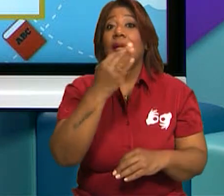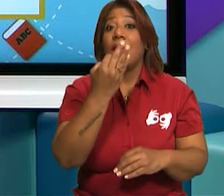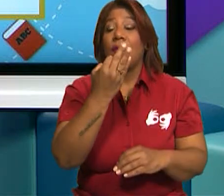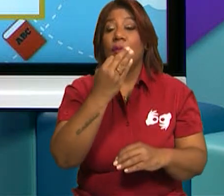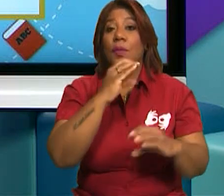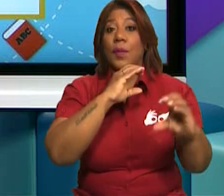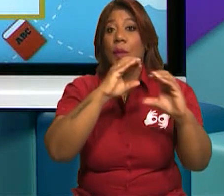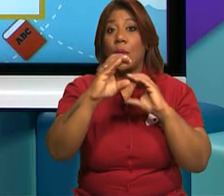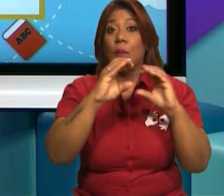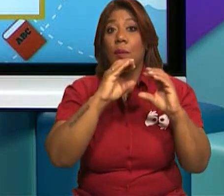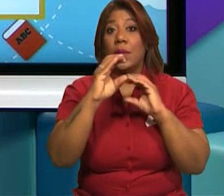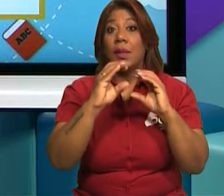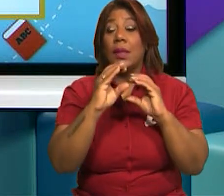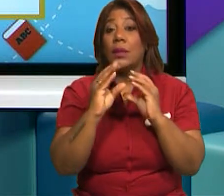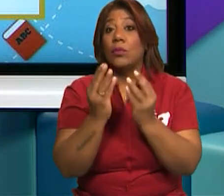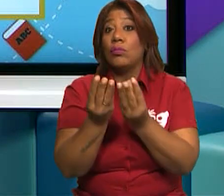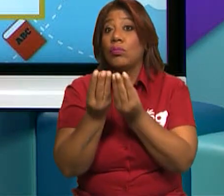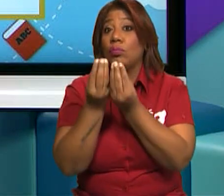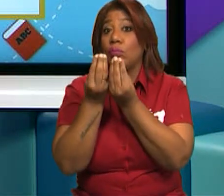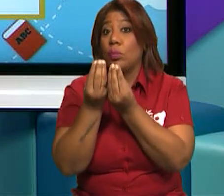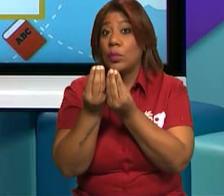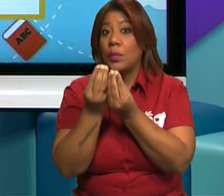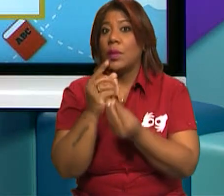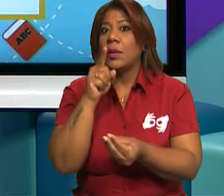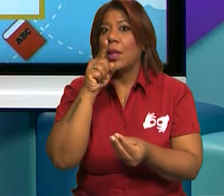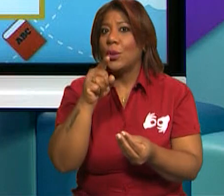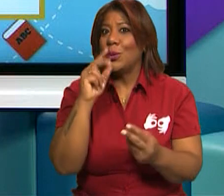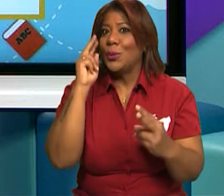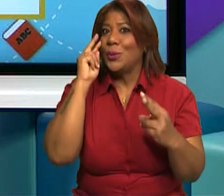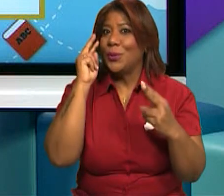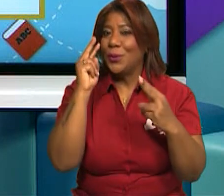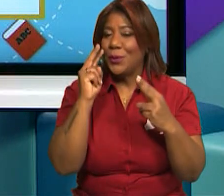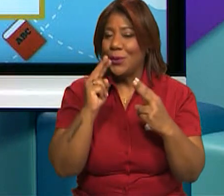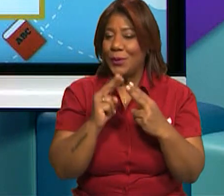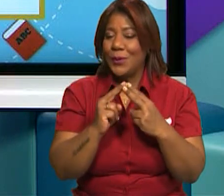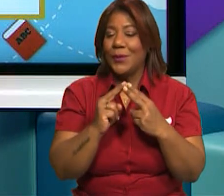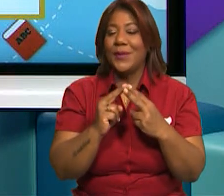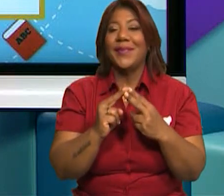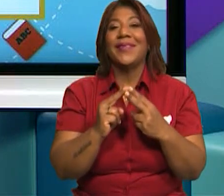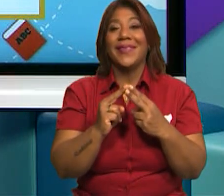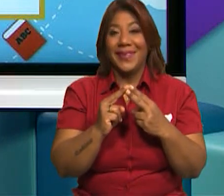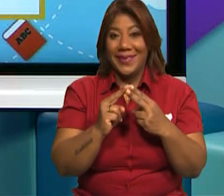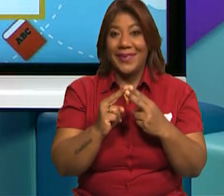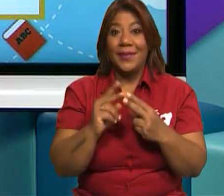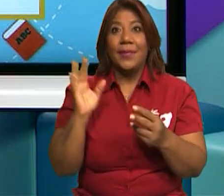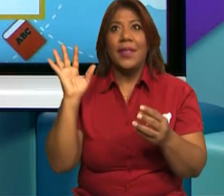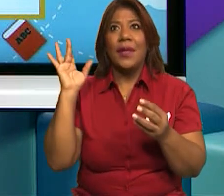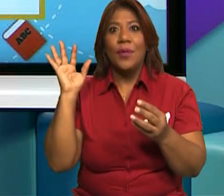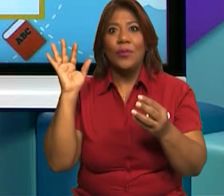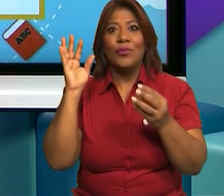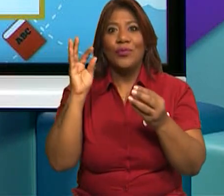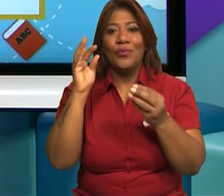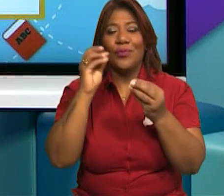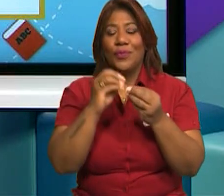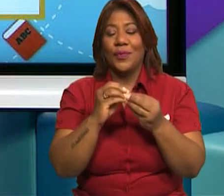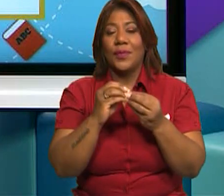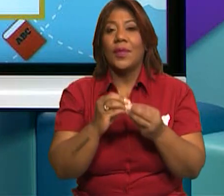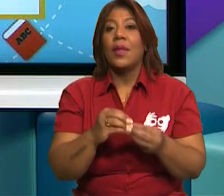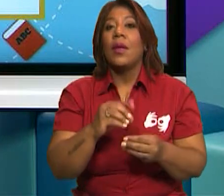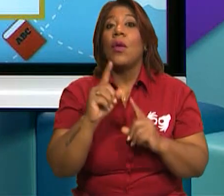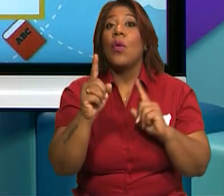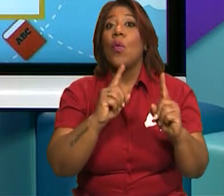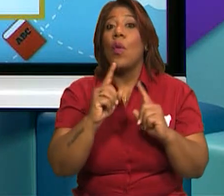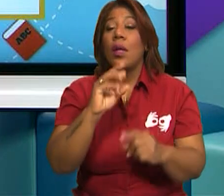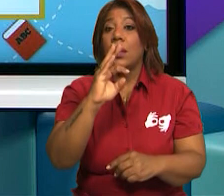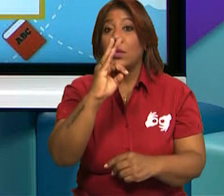comunicación de masa, un tema que ya hemos dado. Todos los temas son de repaso. Vamos a identificar qué medio de